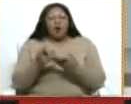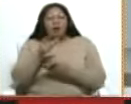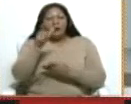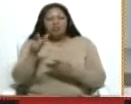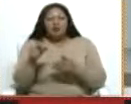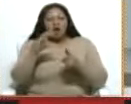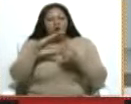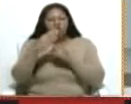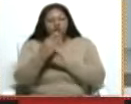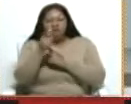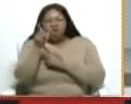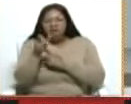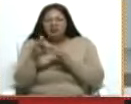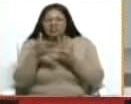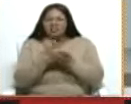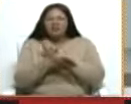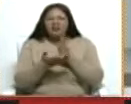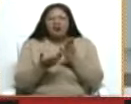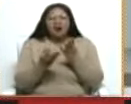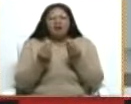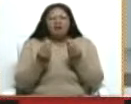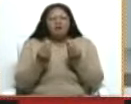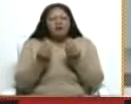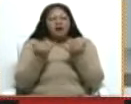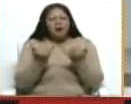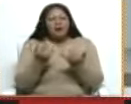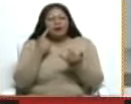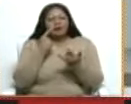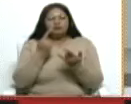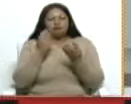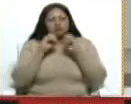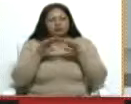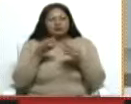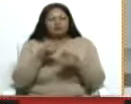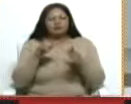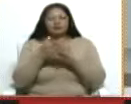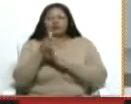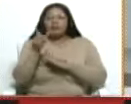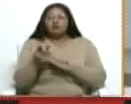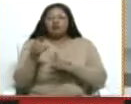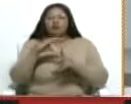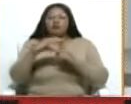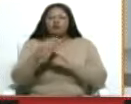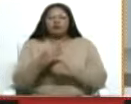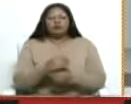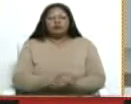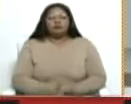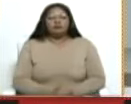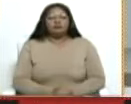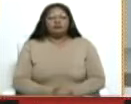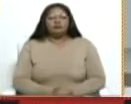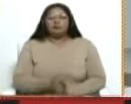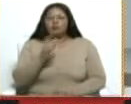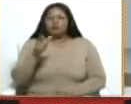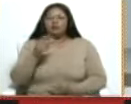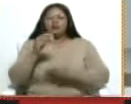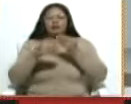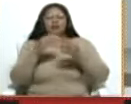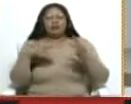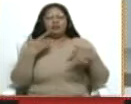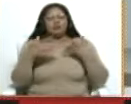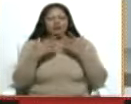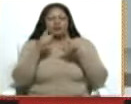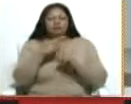eso también es un tema que está muy en boga. ¿Qué es un cultor? La persona que realiza esta actividad en